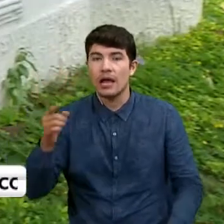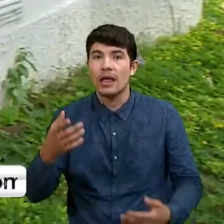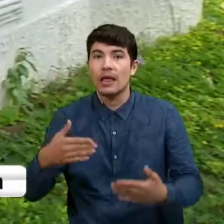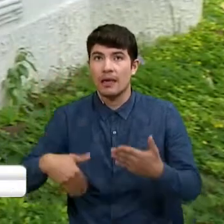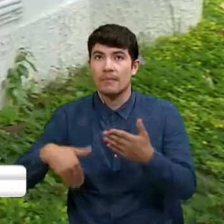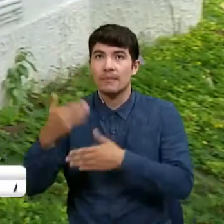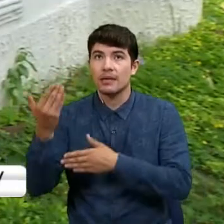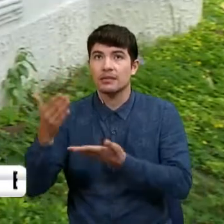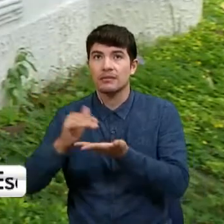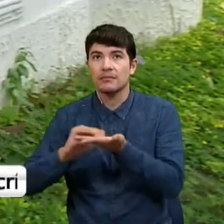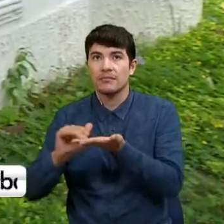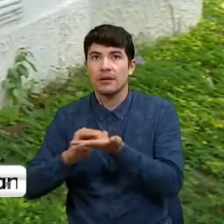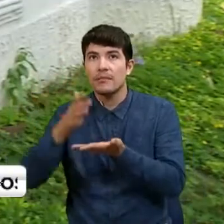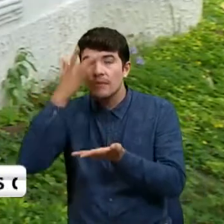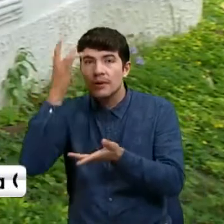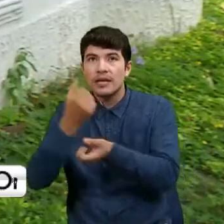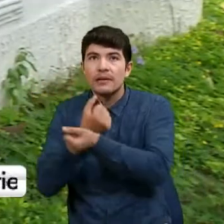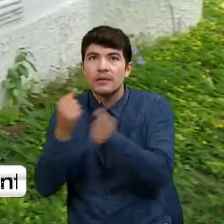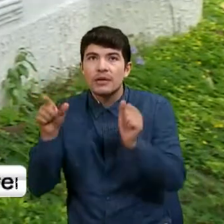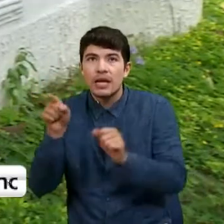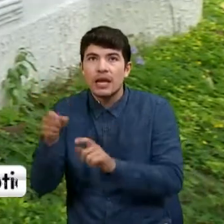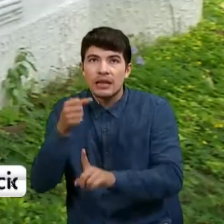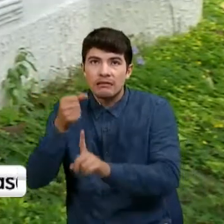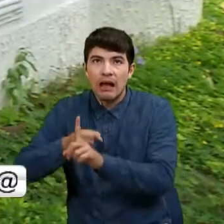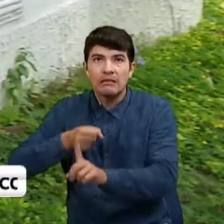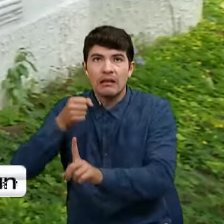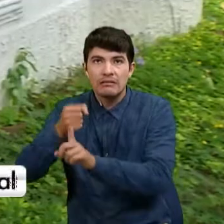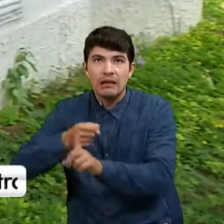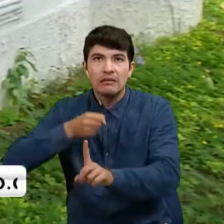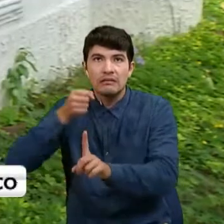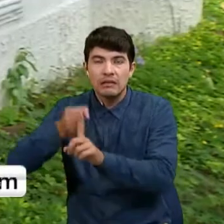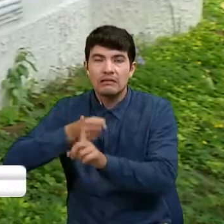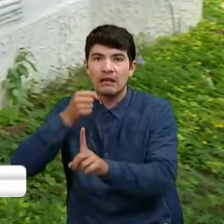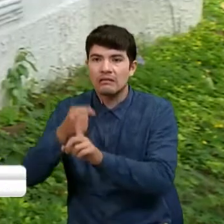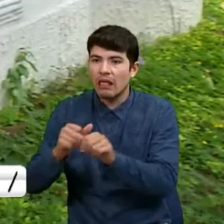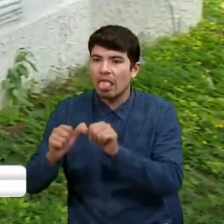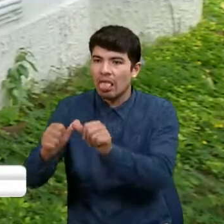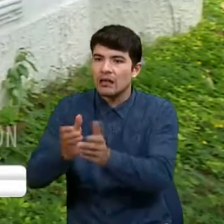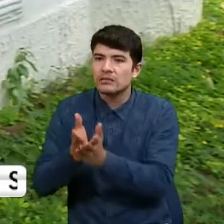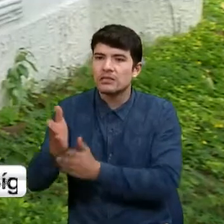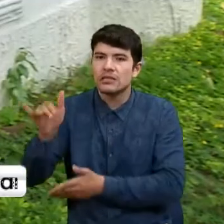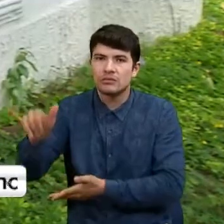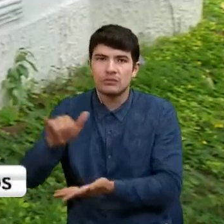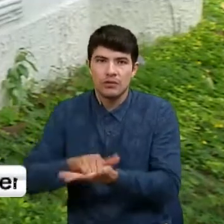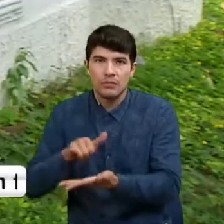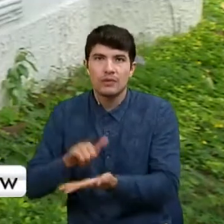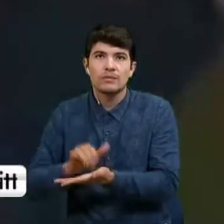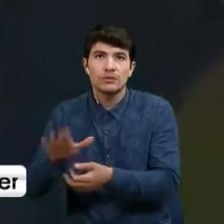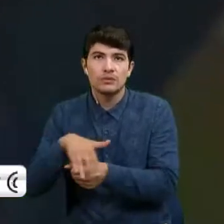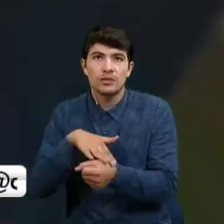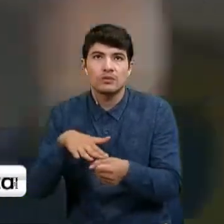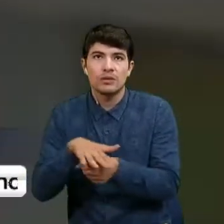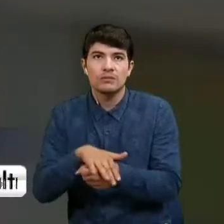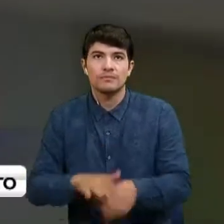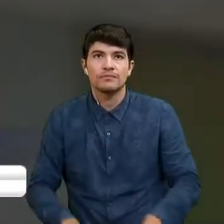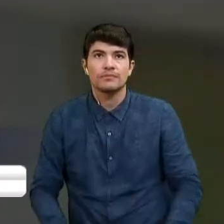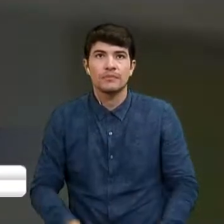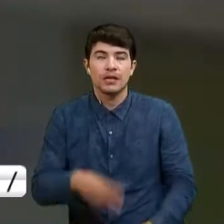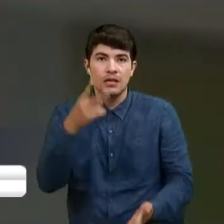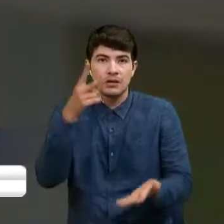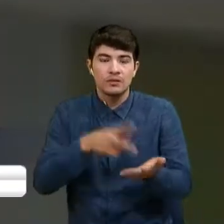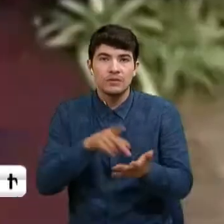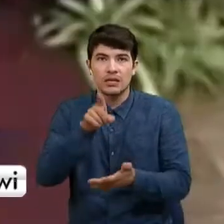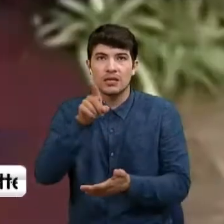porque es imposible que siga intentando de mantenerse en el poder bajo estas circunstancias en 2013